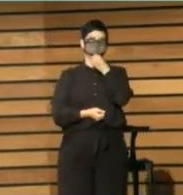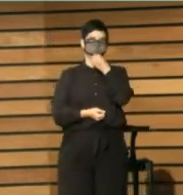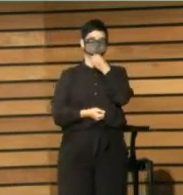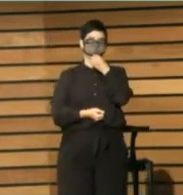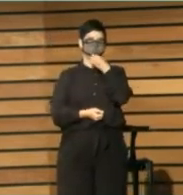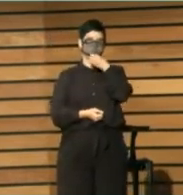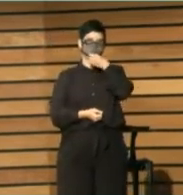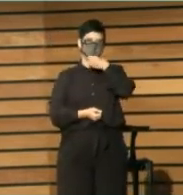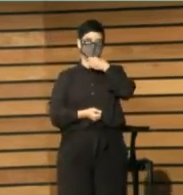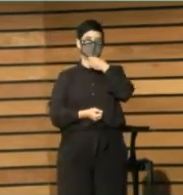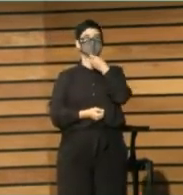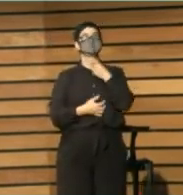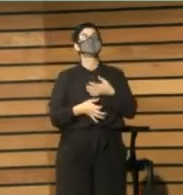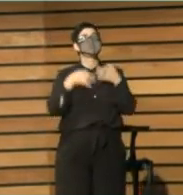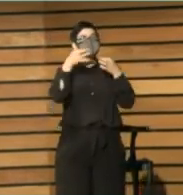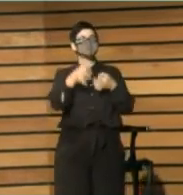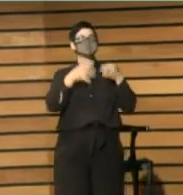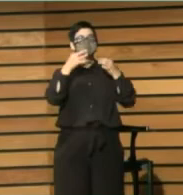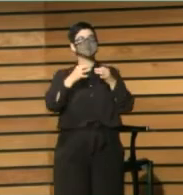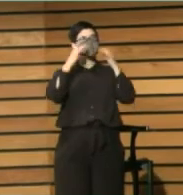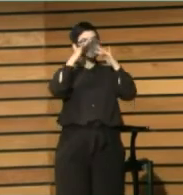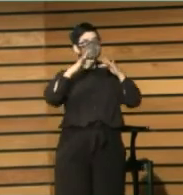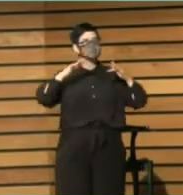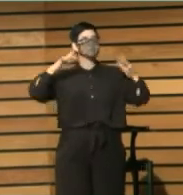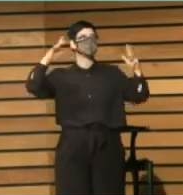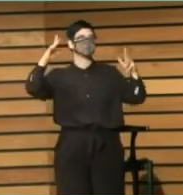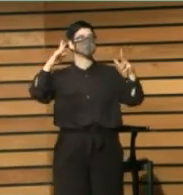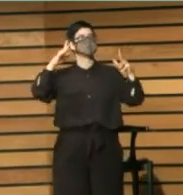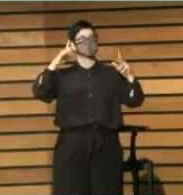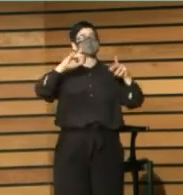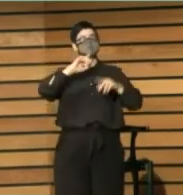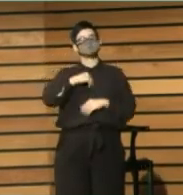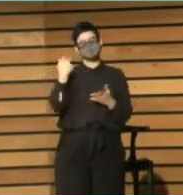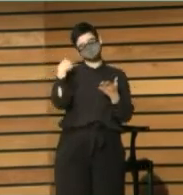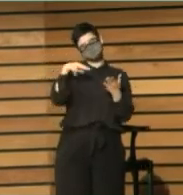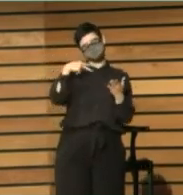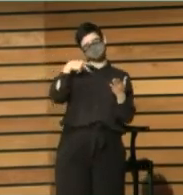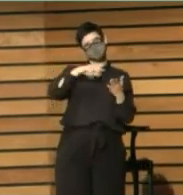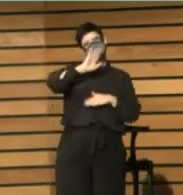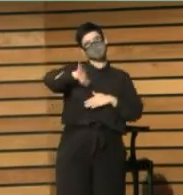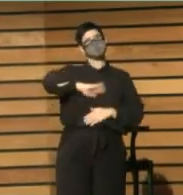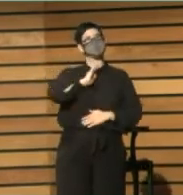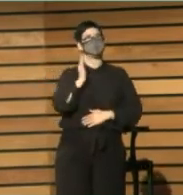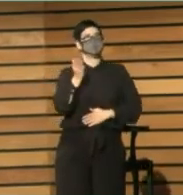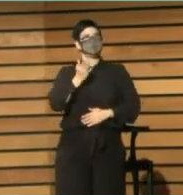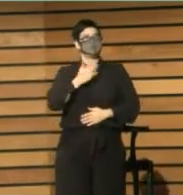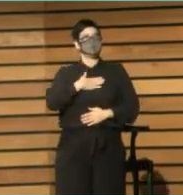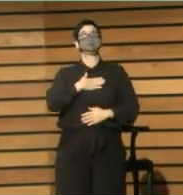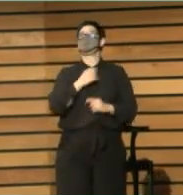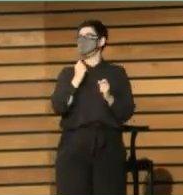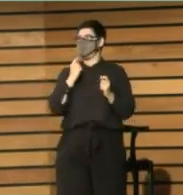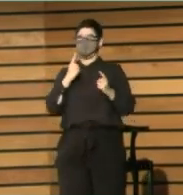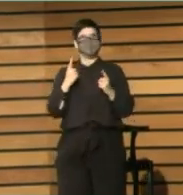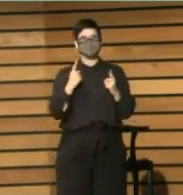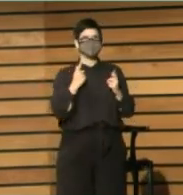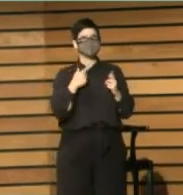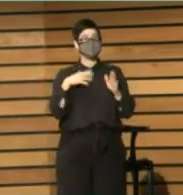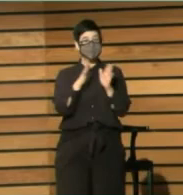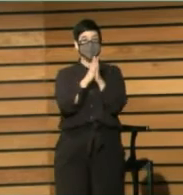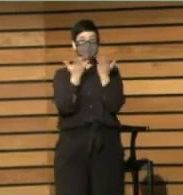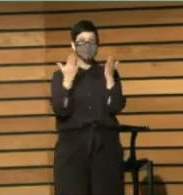casa aquello que querría leer al despertar por la mañana. No había libros en la casa, solo aquel que vino de Venezuela,